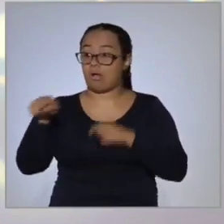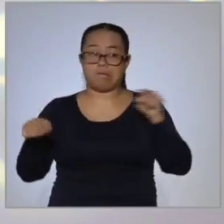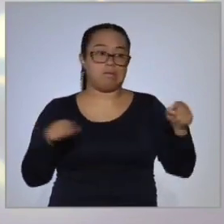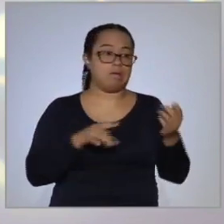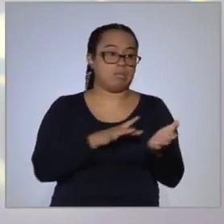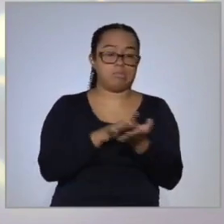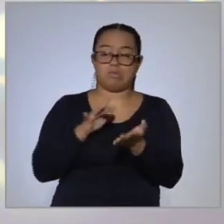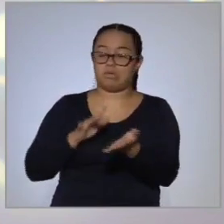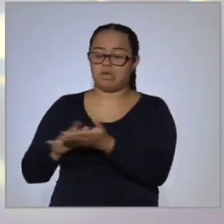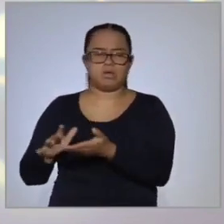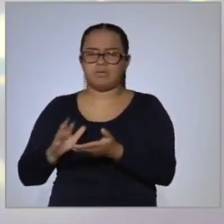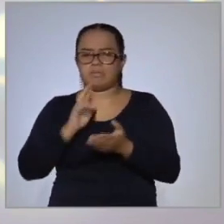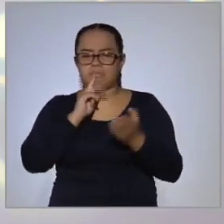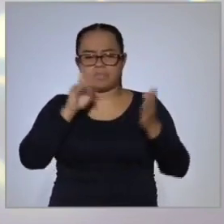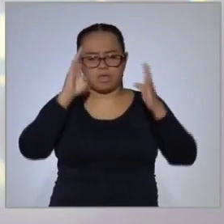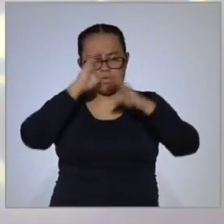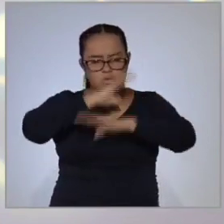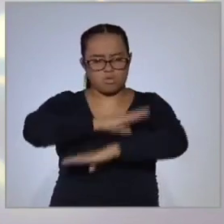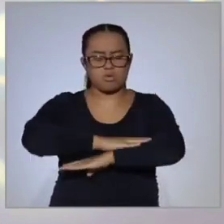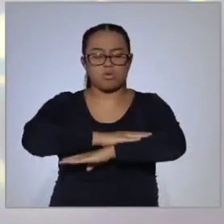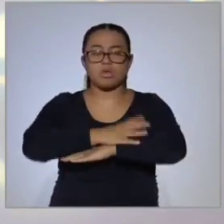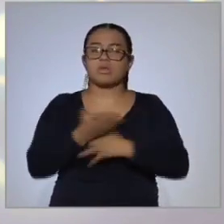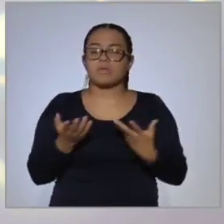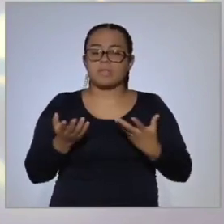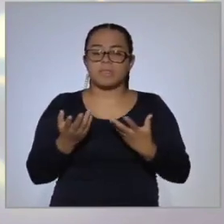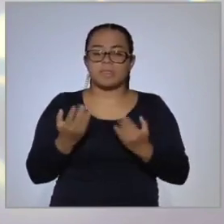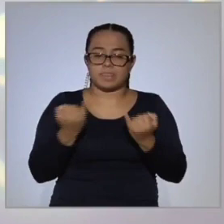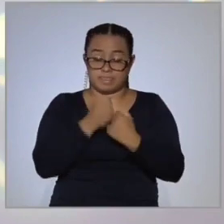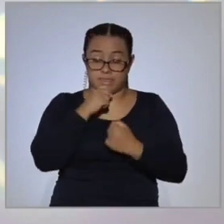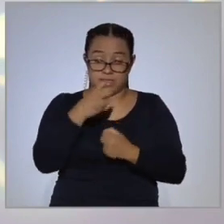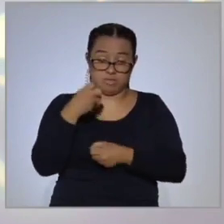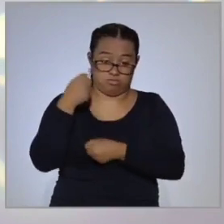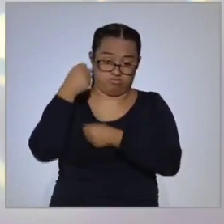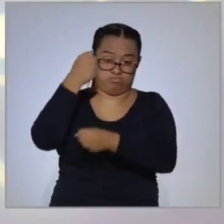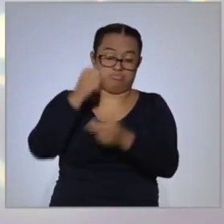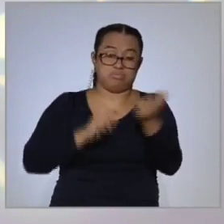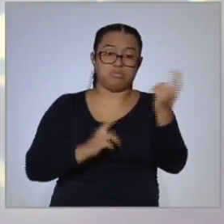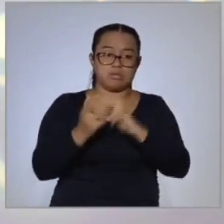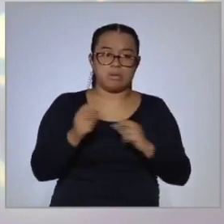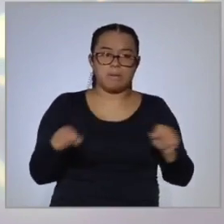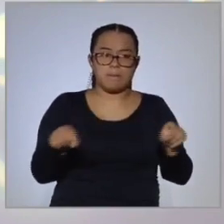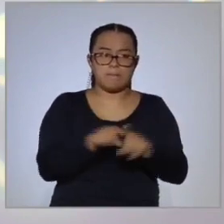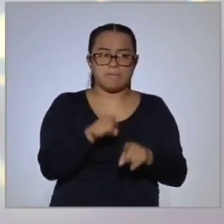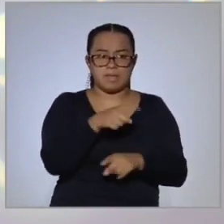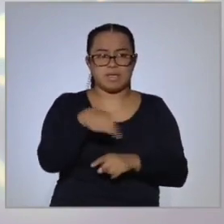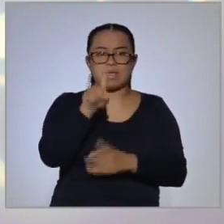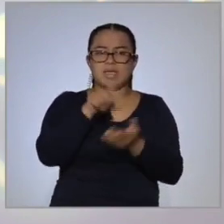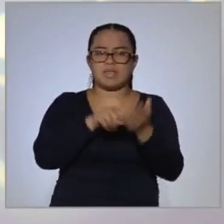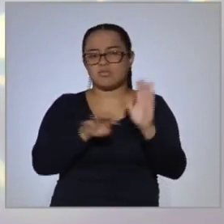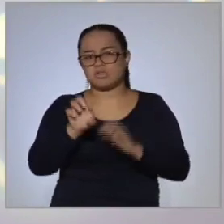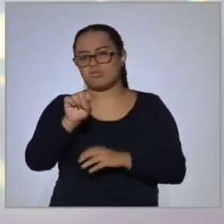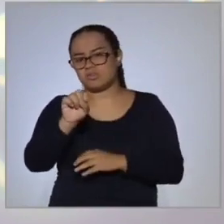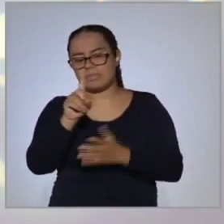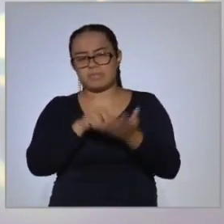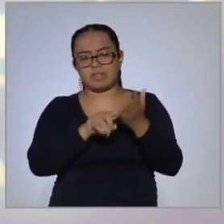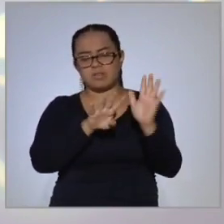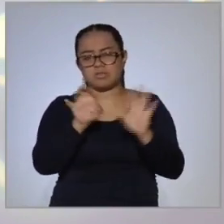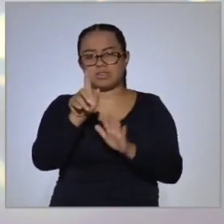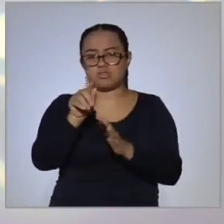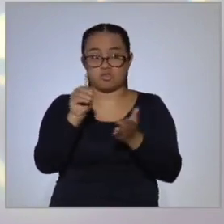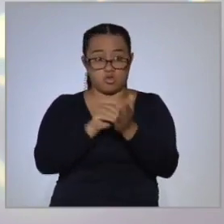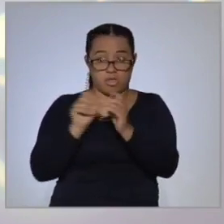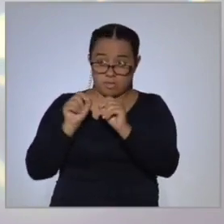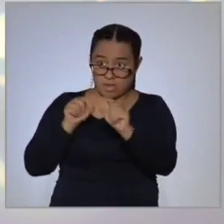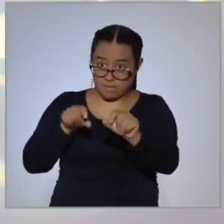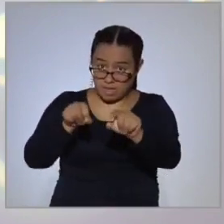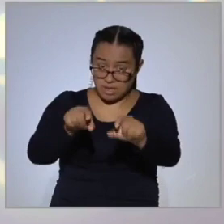y es tiempo de conciliar? ¿Y qué tanto? ¿Qué tanto estas protestas siguen siendo los mismos gritos de los 60s, de los 70s? ¿O cuáles son los gritos